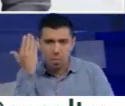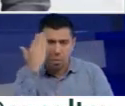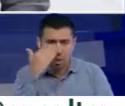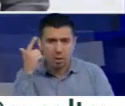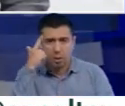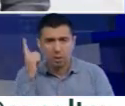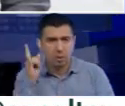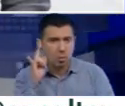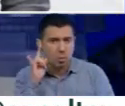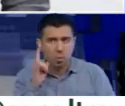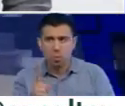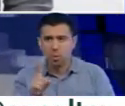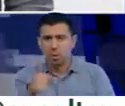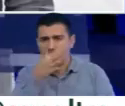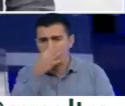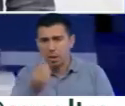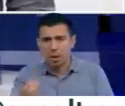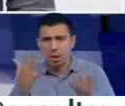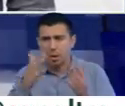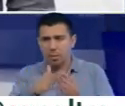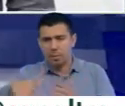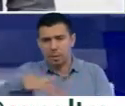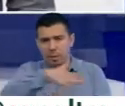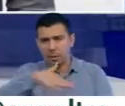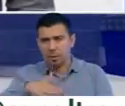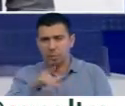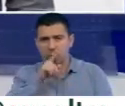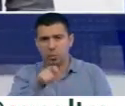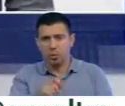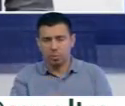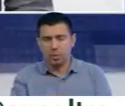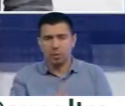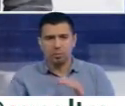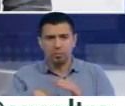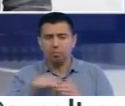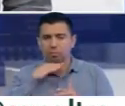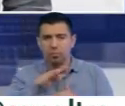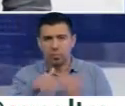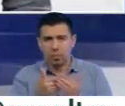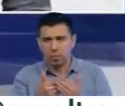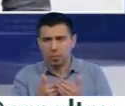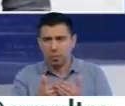y de contaminación ambiental por parte del área metropolitana de Bucaramanga. Eso es todo por el momento, sigan ustedes en estudio.